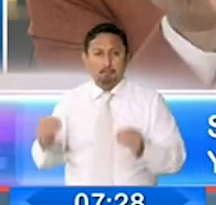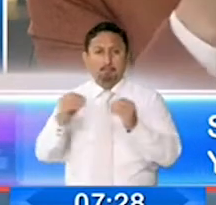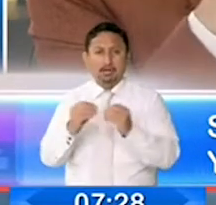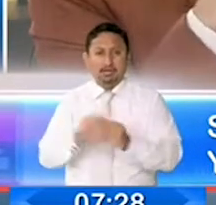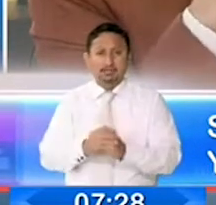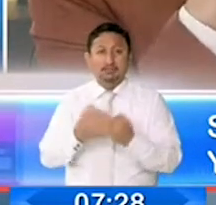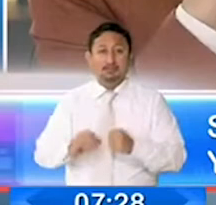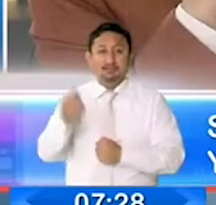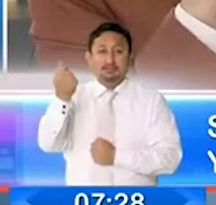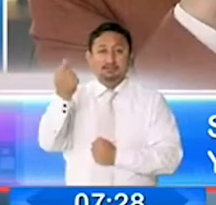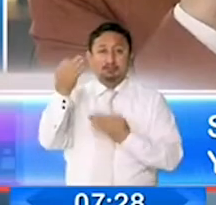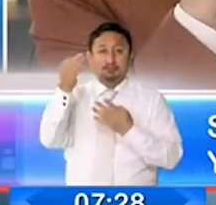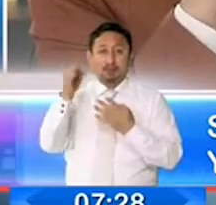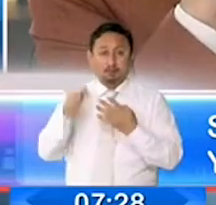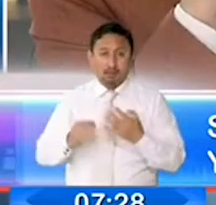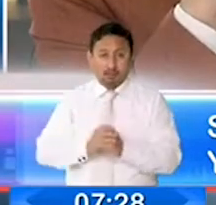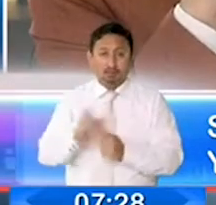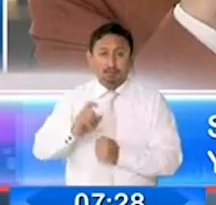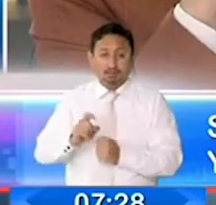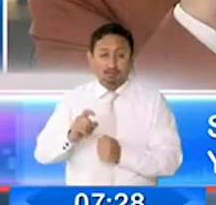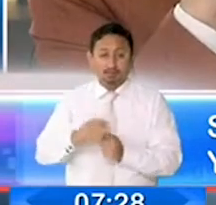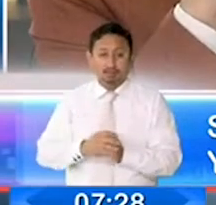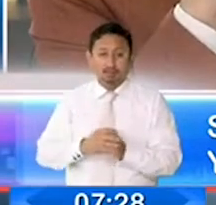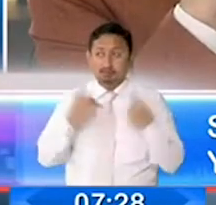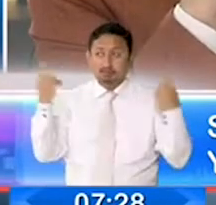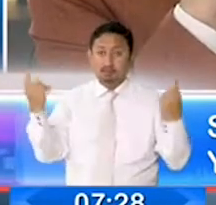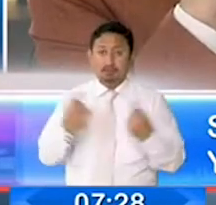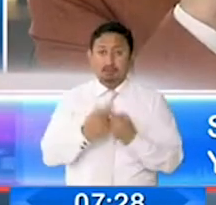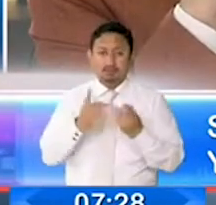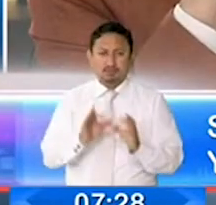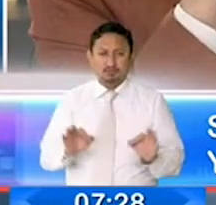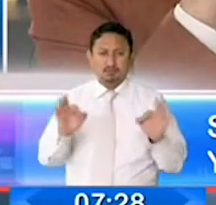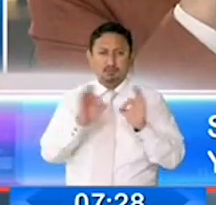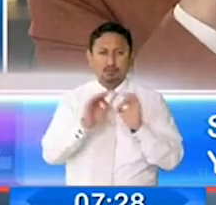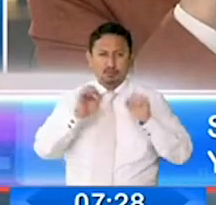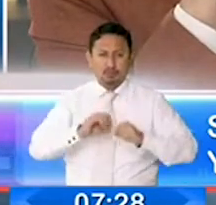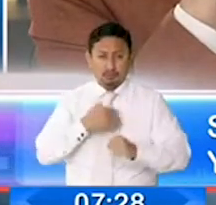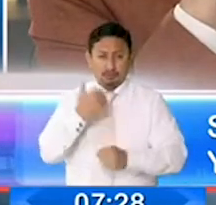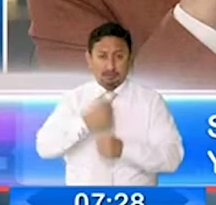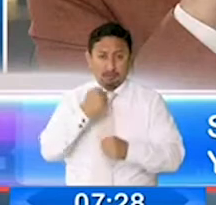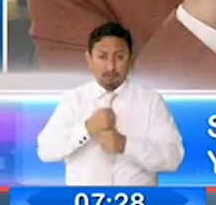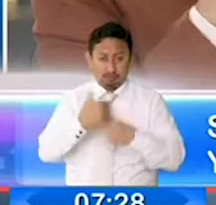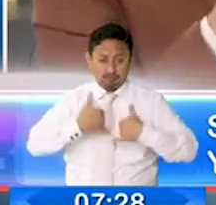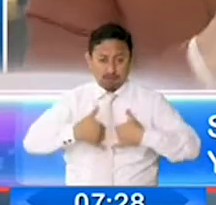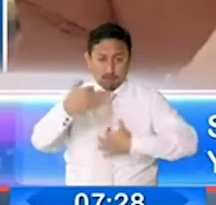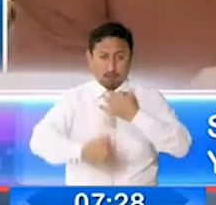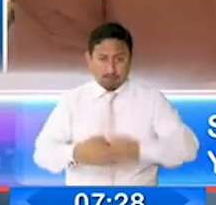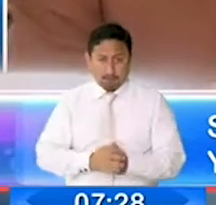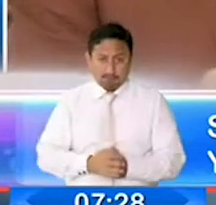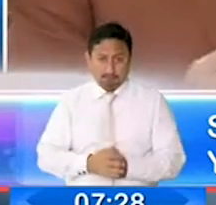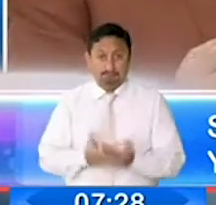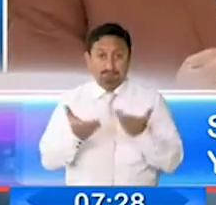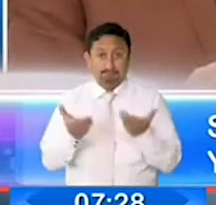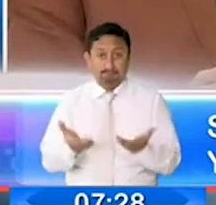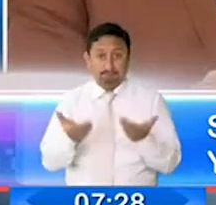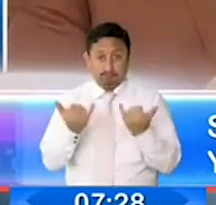requerimos presupuesto, requerimos las condiciones que son indispensables para poder trabajar. Y aún así, mire,